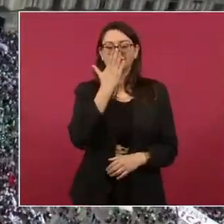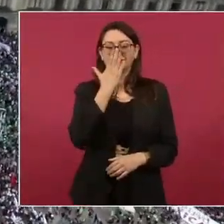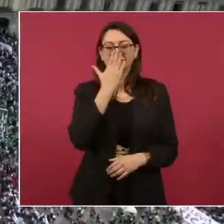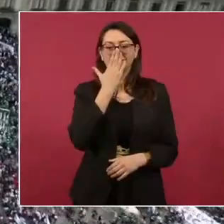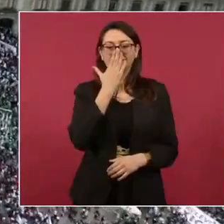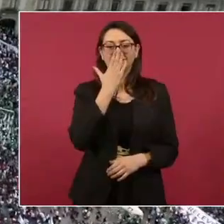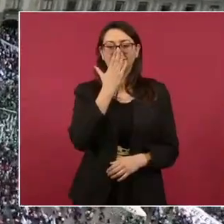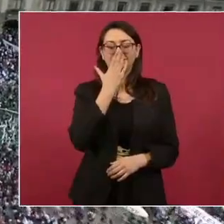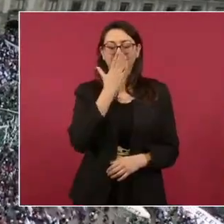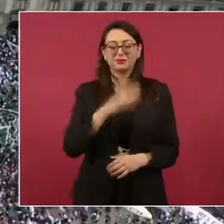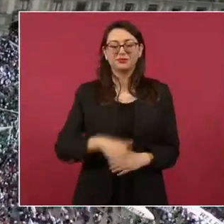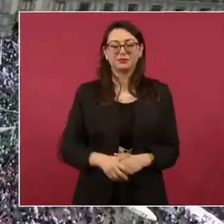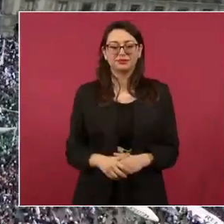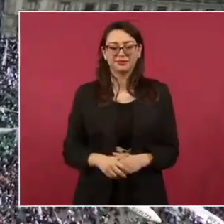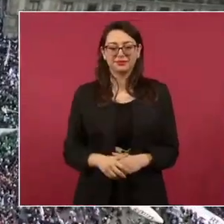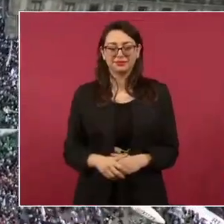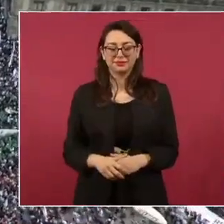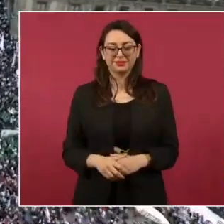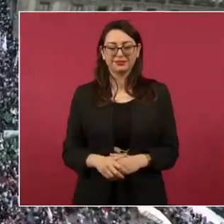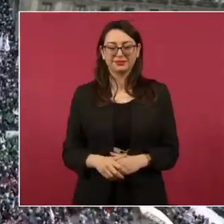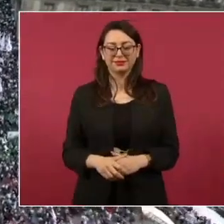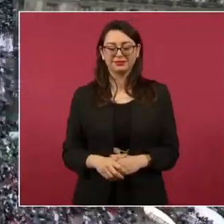Sonora,